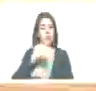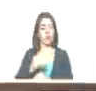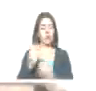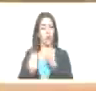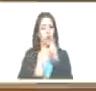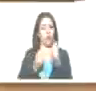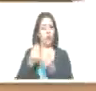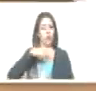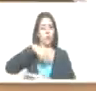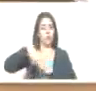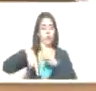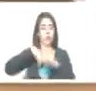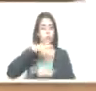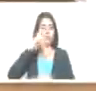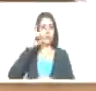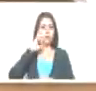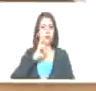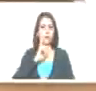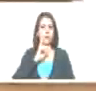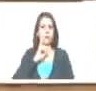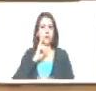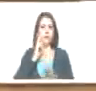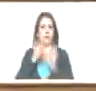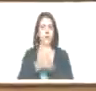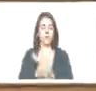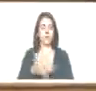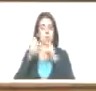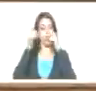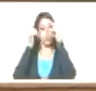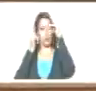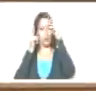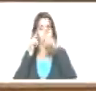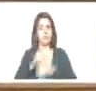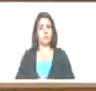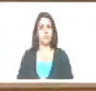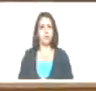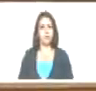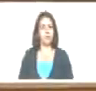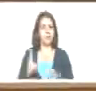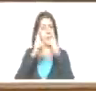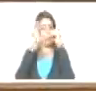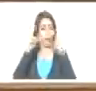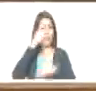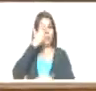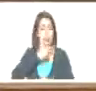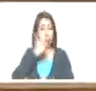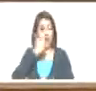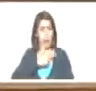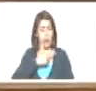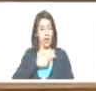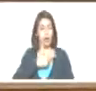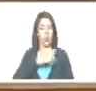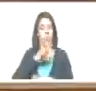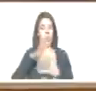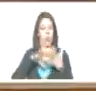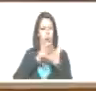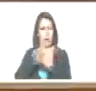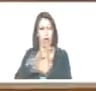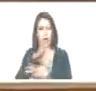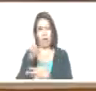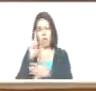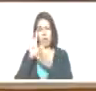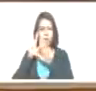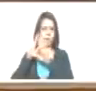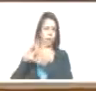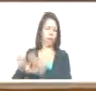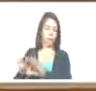Revolución Bolivariana, a través de Hugo Chávez. Es un tema muy serio para caer en provocaciones como las